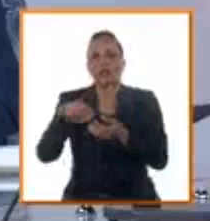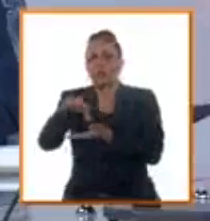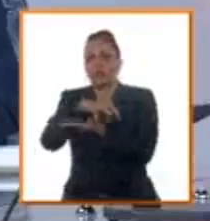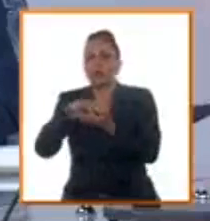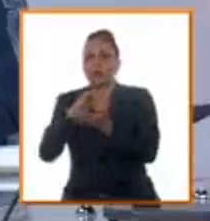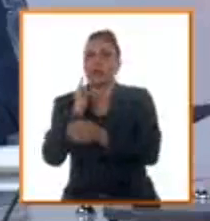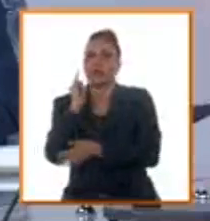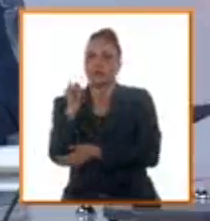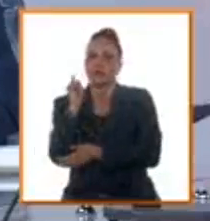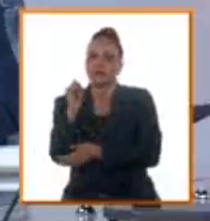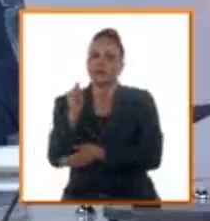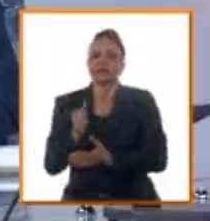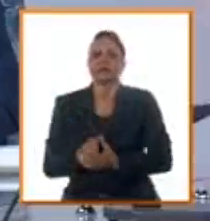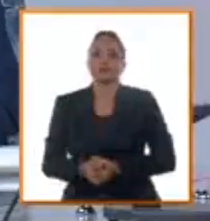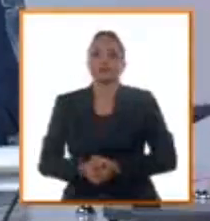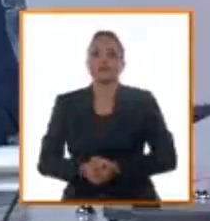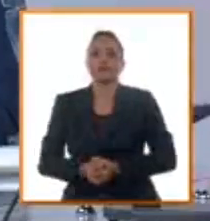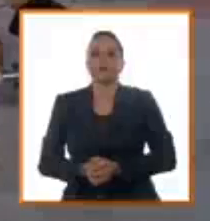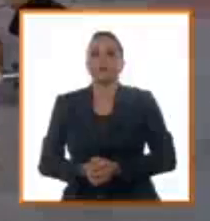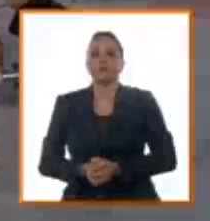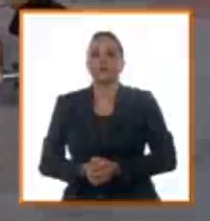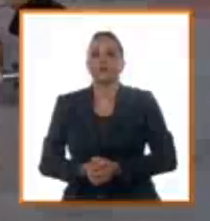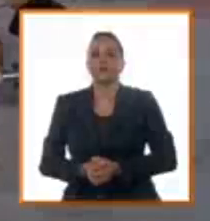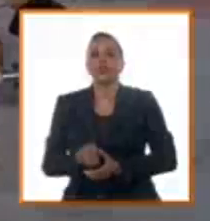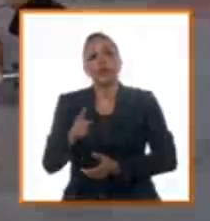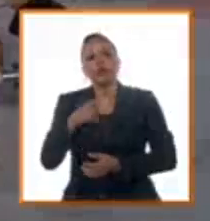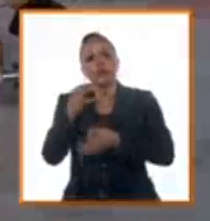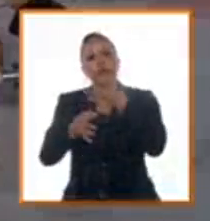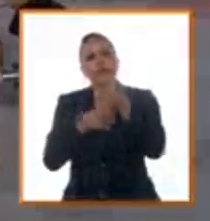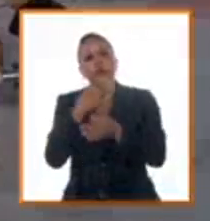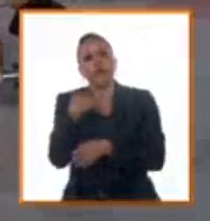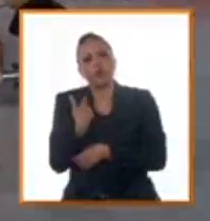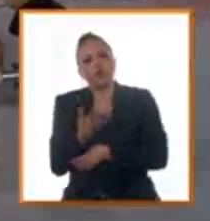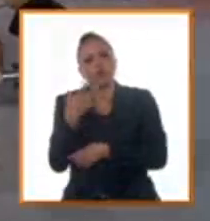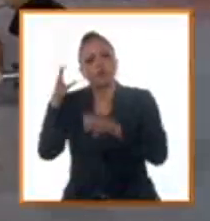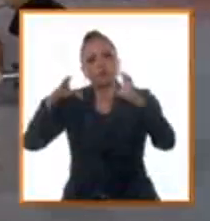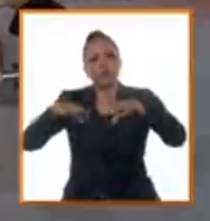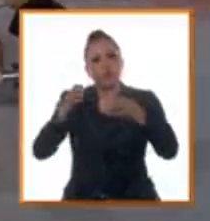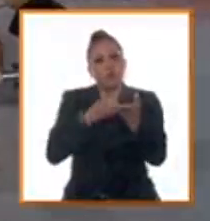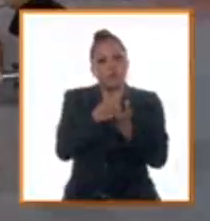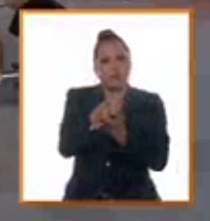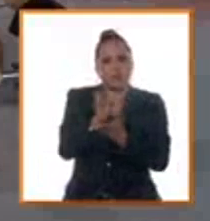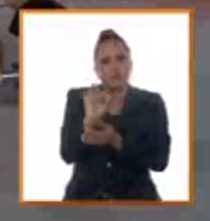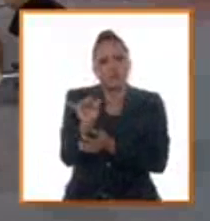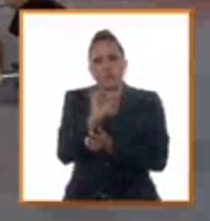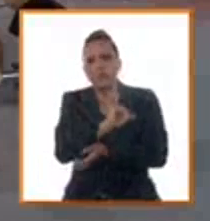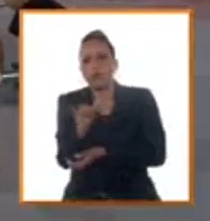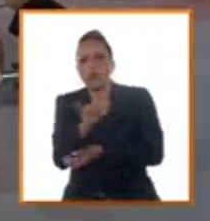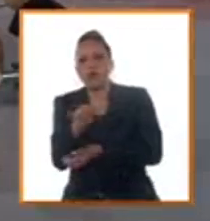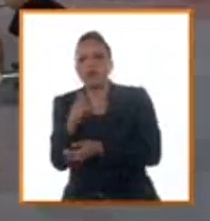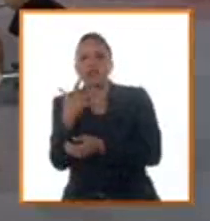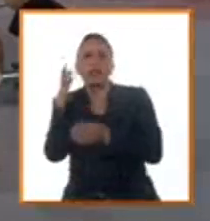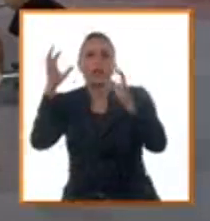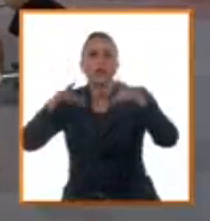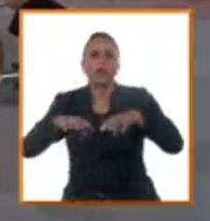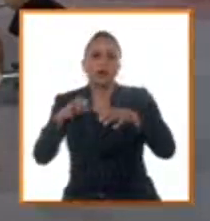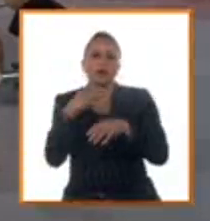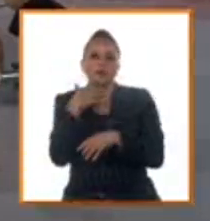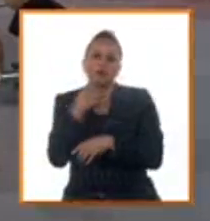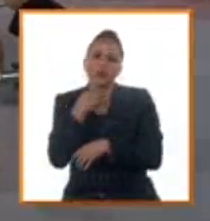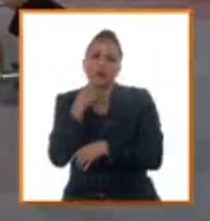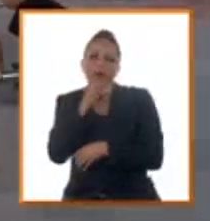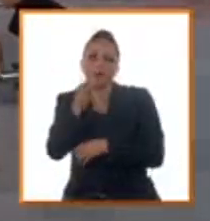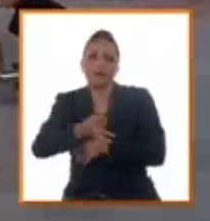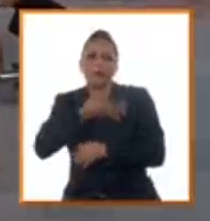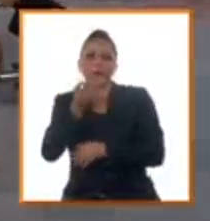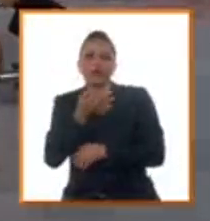alejadas. Ginelis, ¿cuál será el pronóstico? ¿Seguirá lloviendo sobre mojado? ¿Lloverá sobre lo seco? ¿Qué pronosticas tú? ¿Cómo